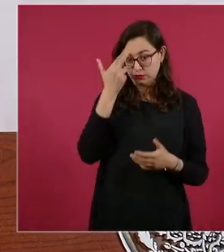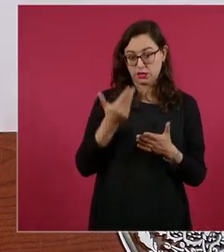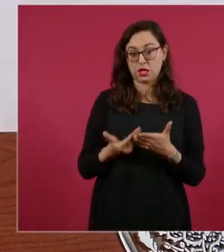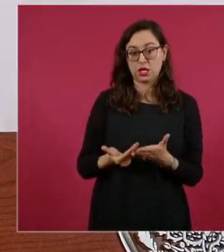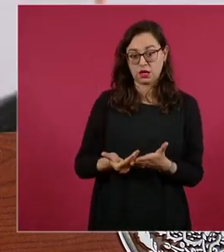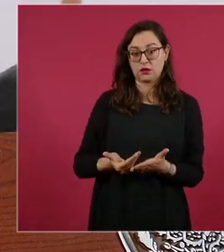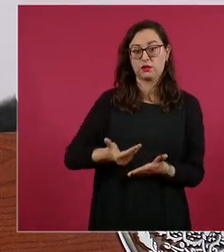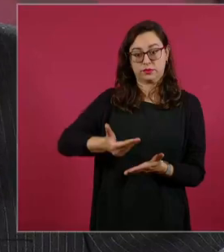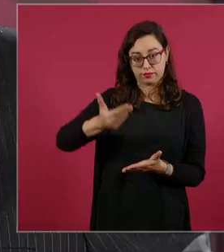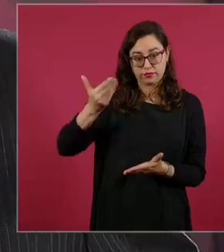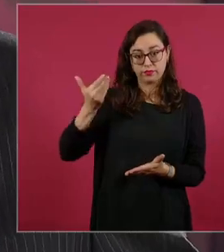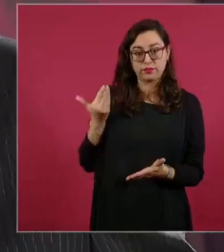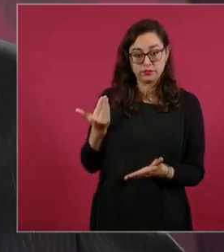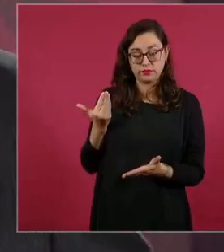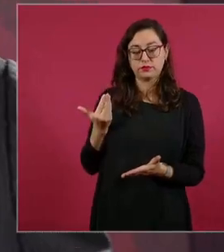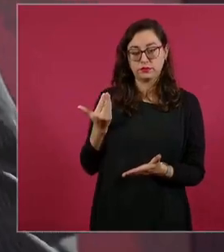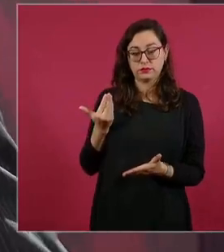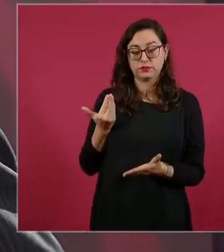donde estaba